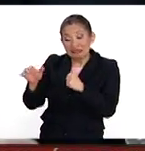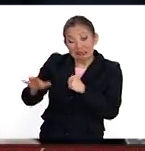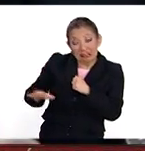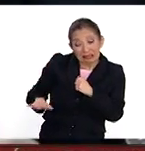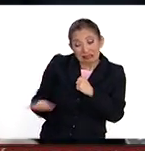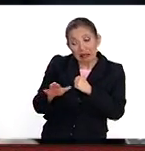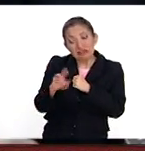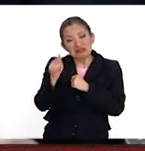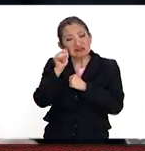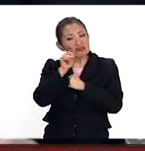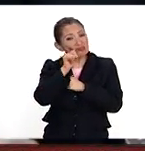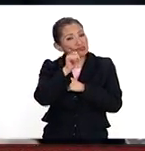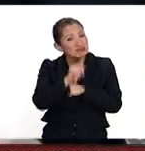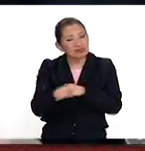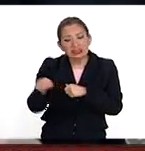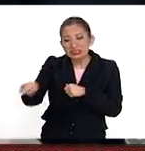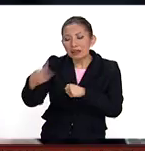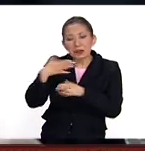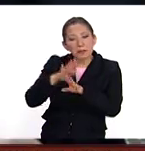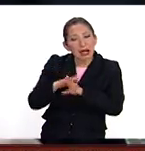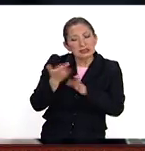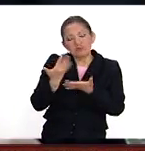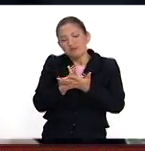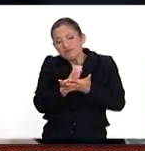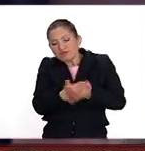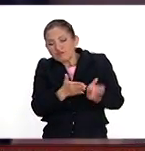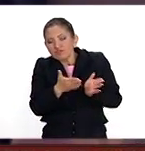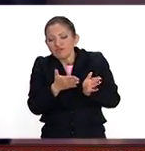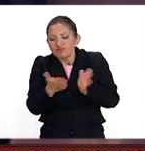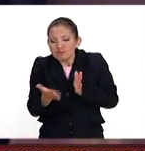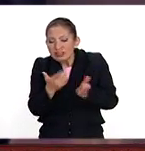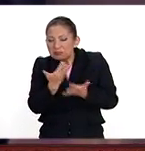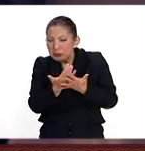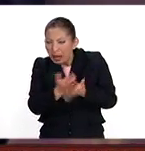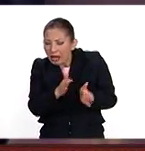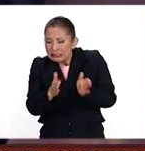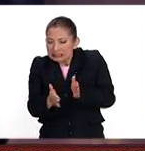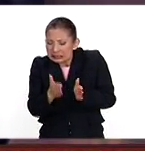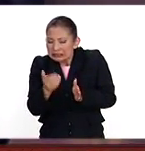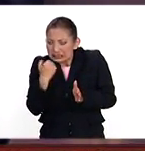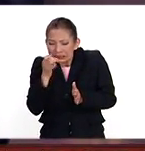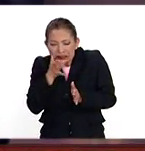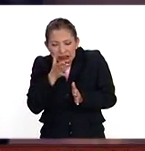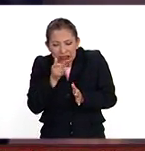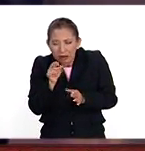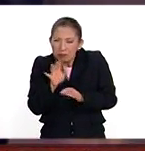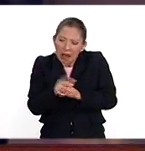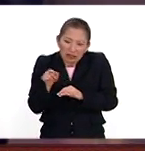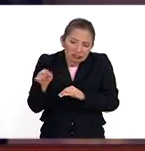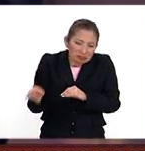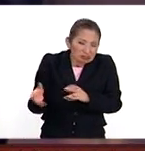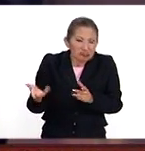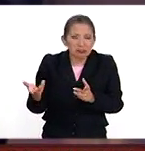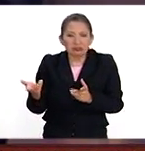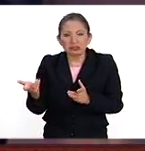Pati, siempre se tarda un poco más, digamos, siempre es un poquito más